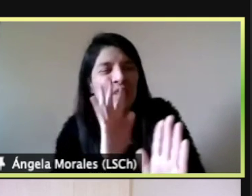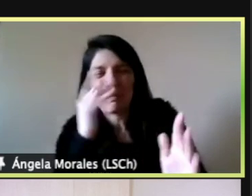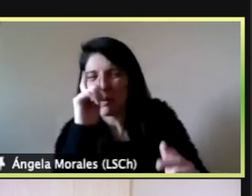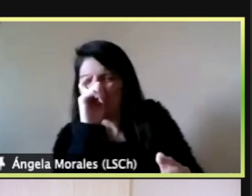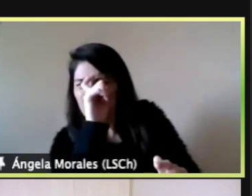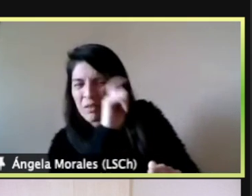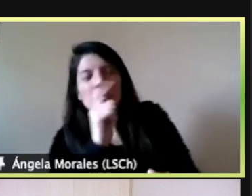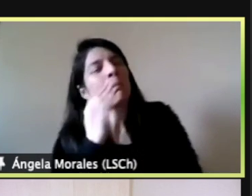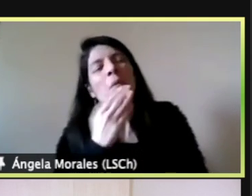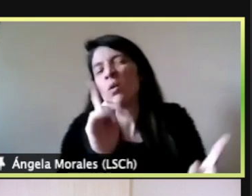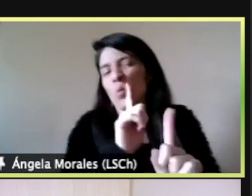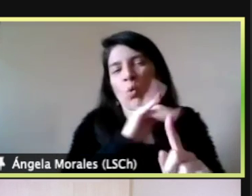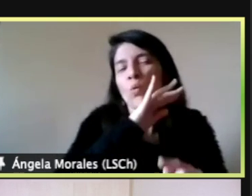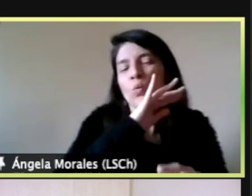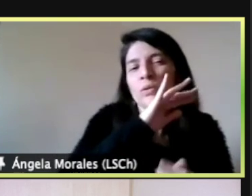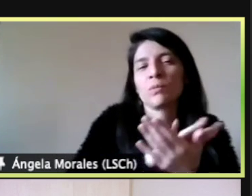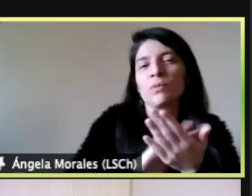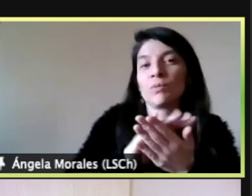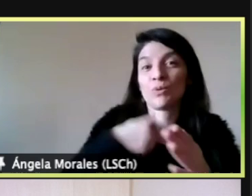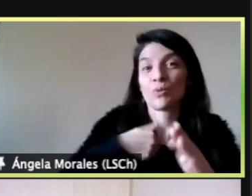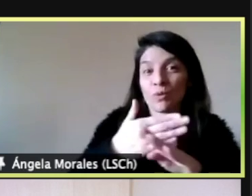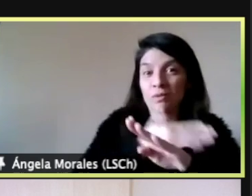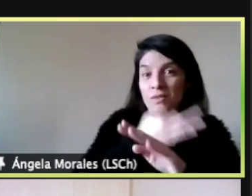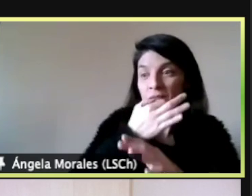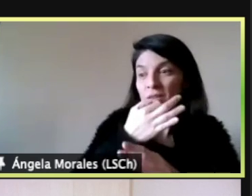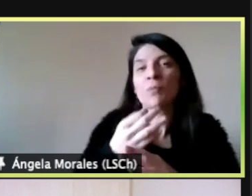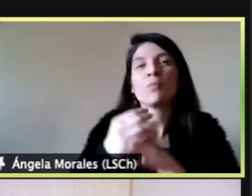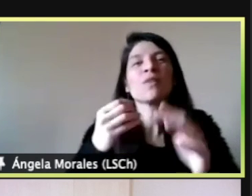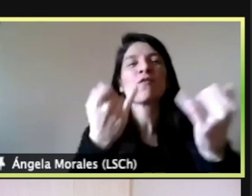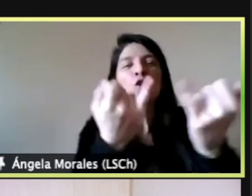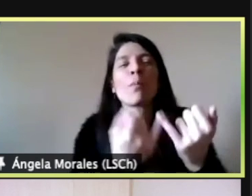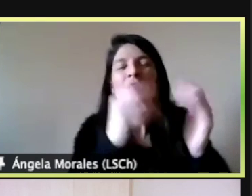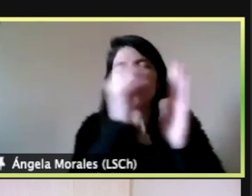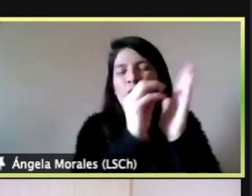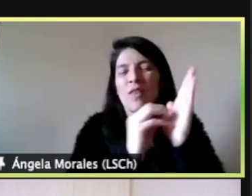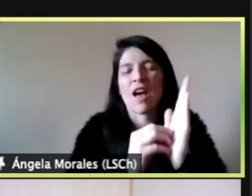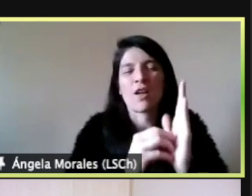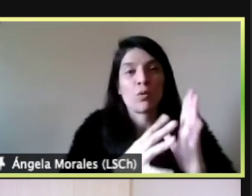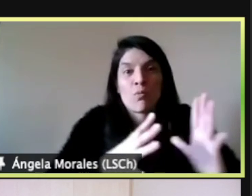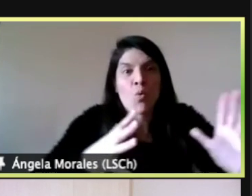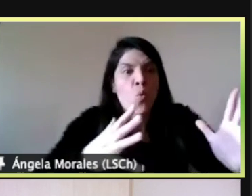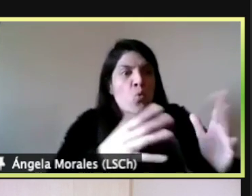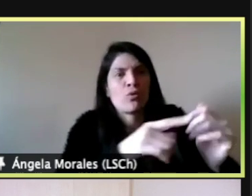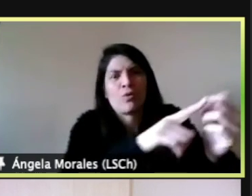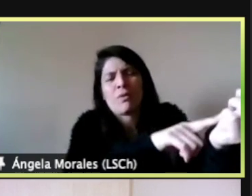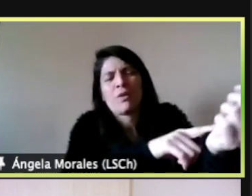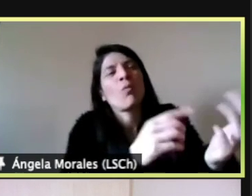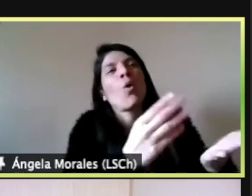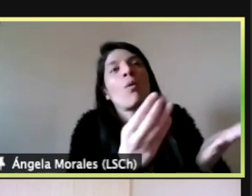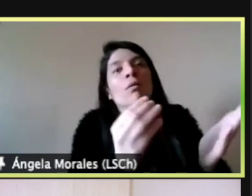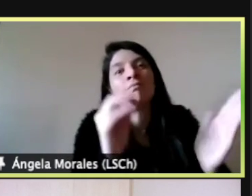datos tan grandes, con cantidades de datos muy grandes, es preferible trabajar con estos elementos, ¿ya?